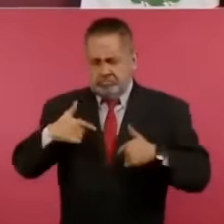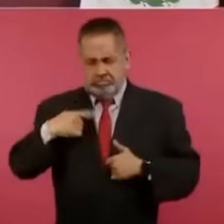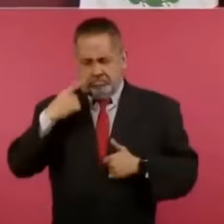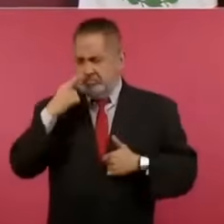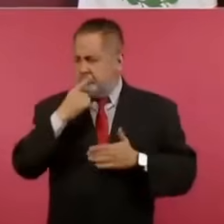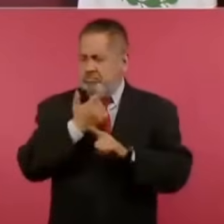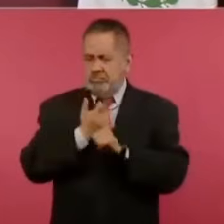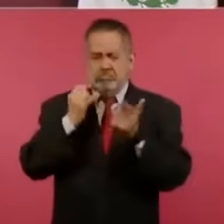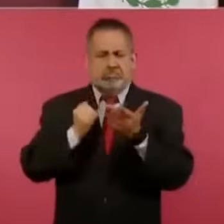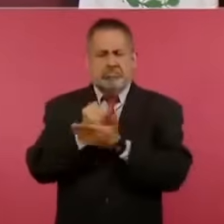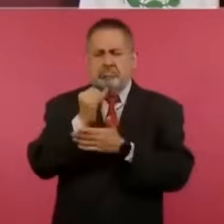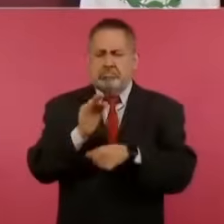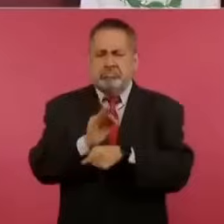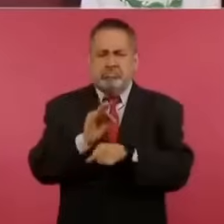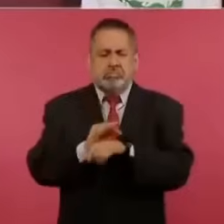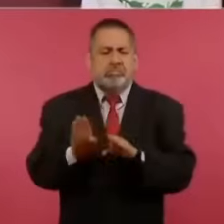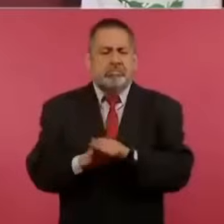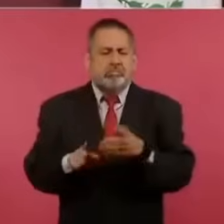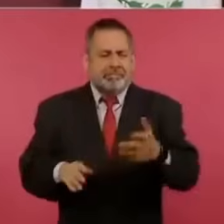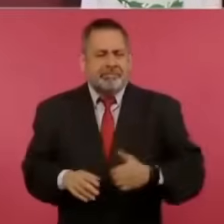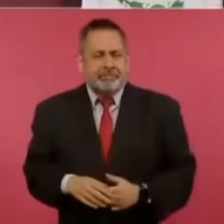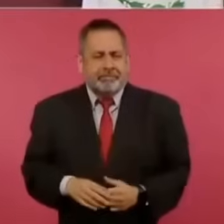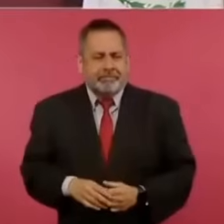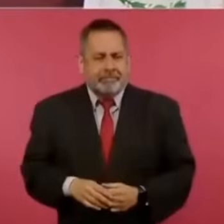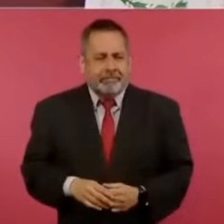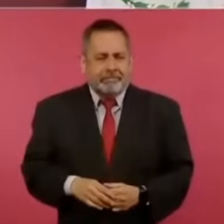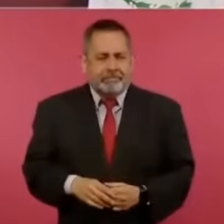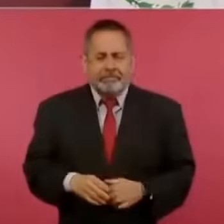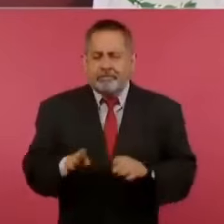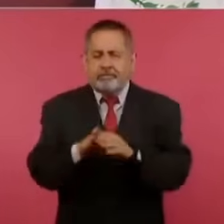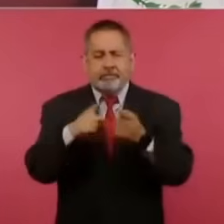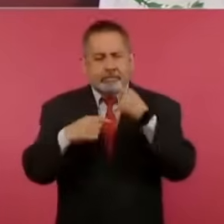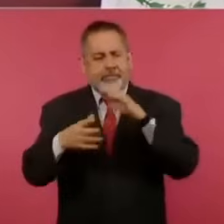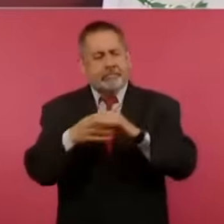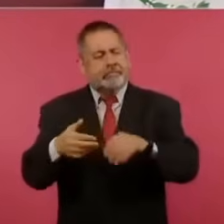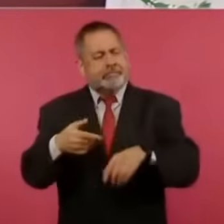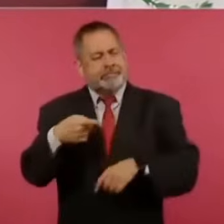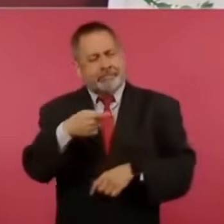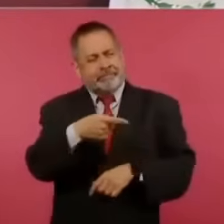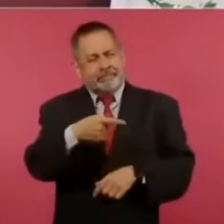demócratas. ¿Cómo puede haber democracia